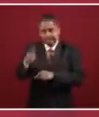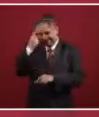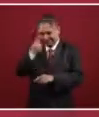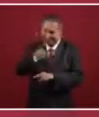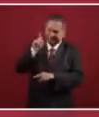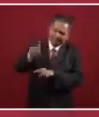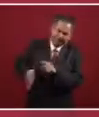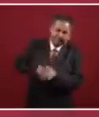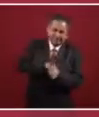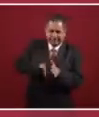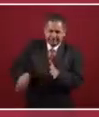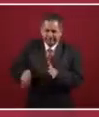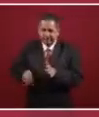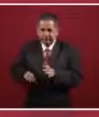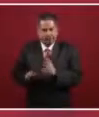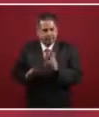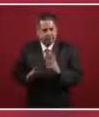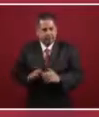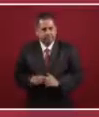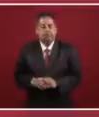eliminarme